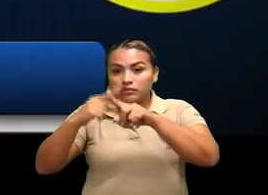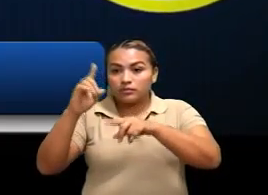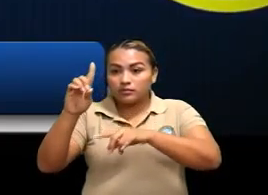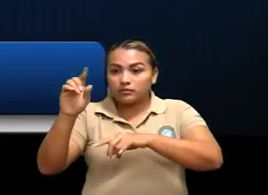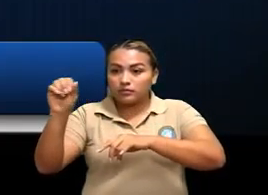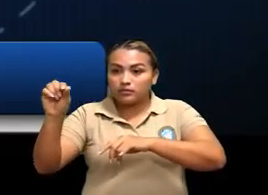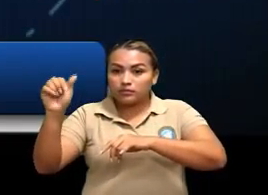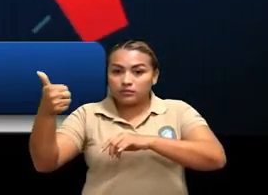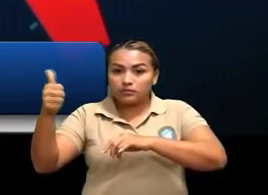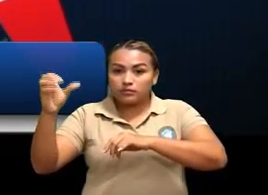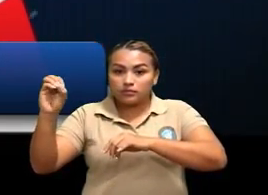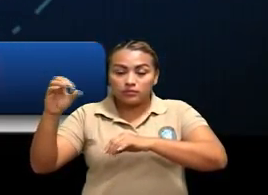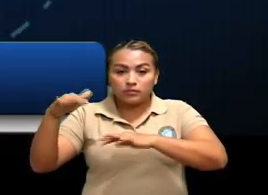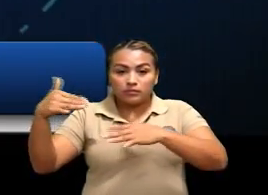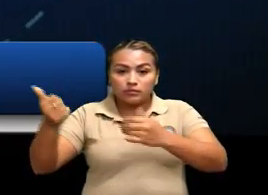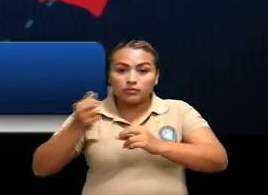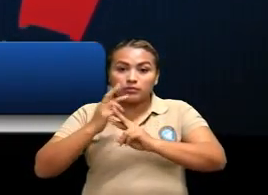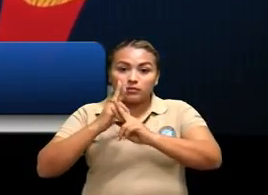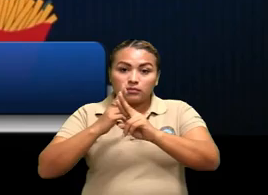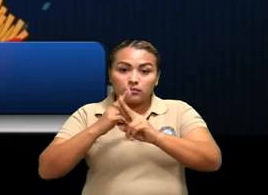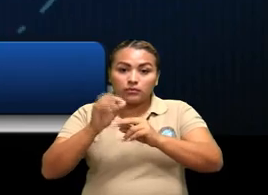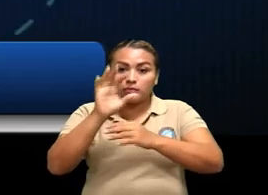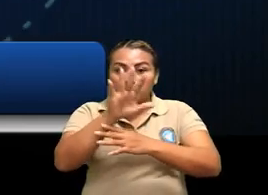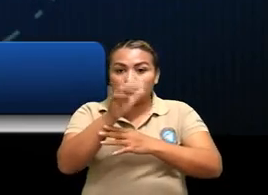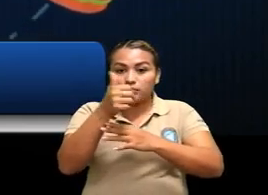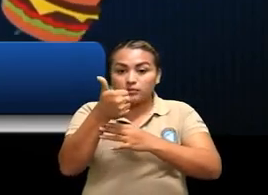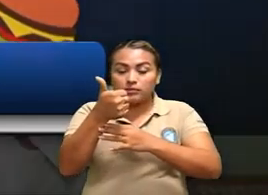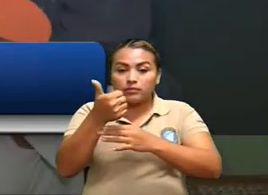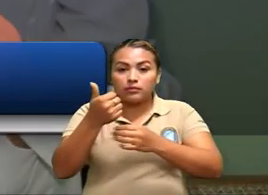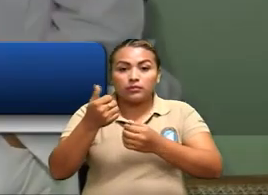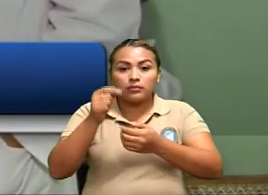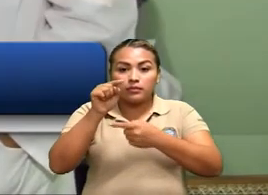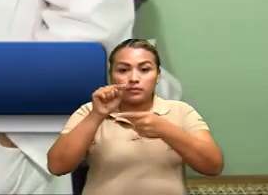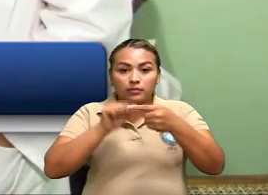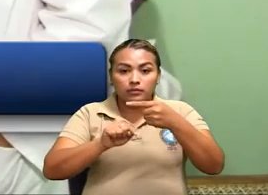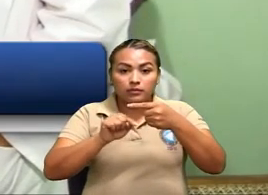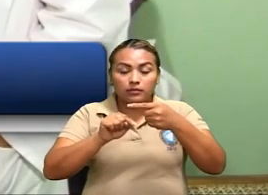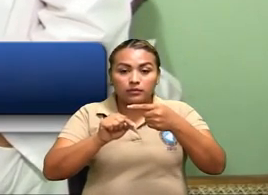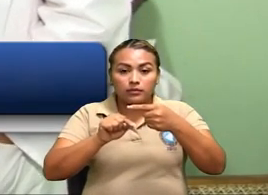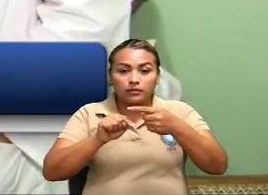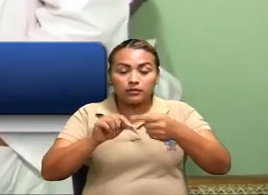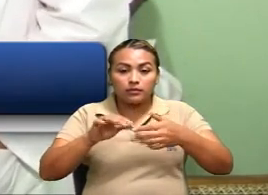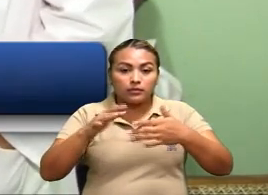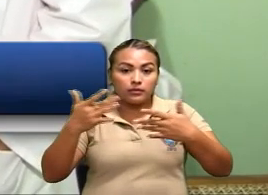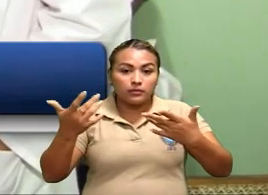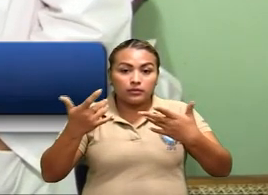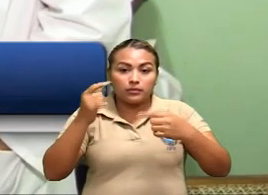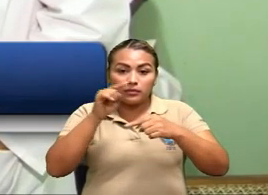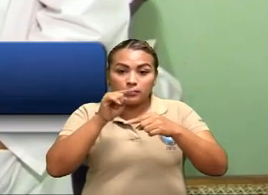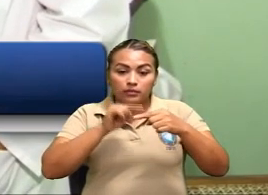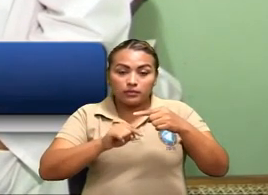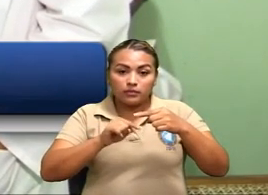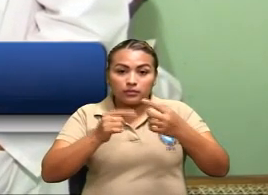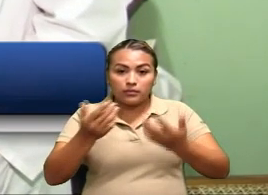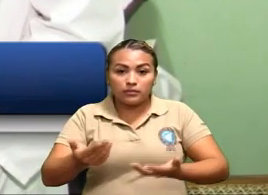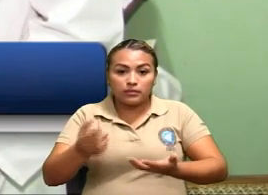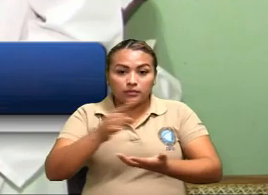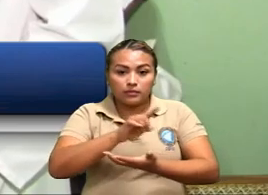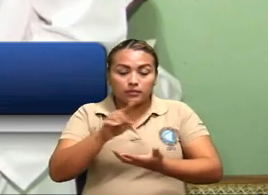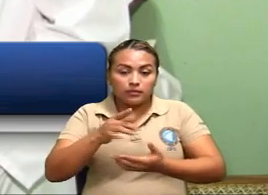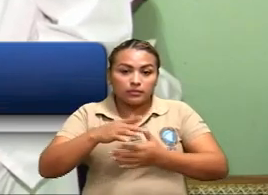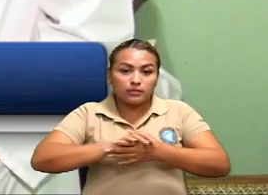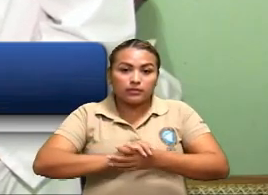da un resultado de 2.56, si no me equivoco. Y lo dividimos por el peso. Y la dividimos en el peso entre la talla. Peso